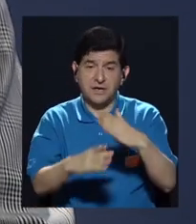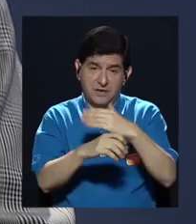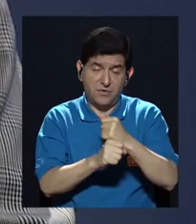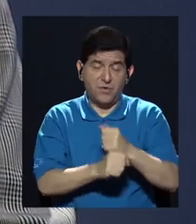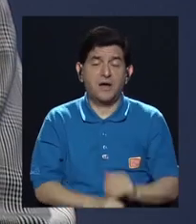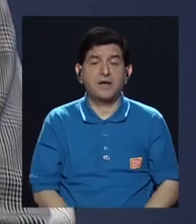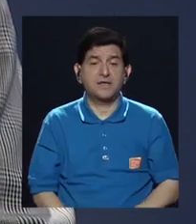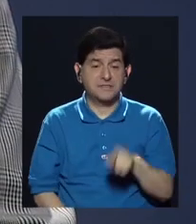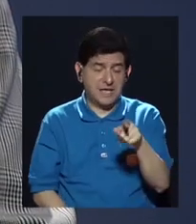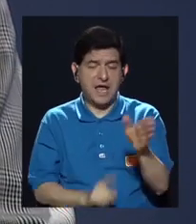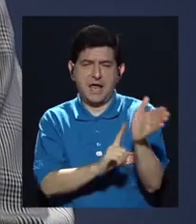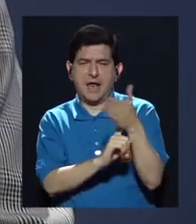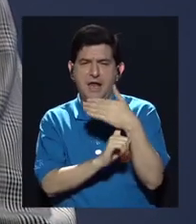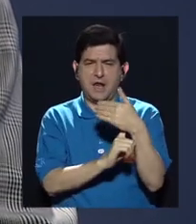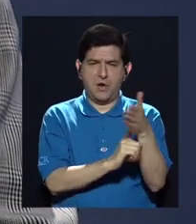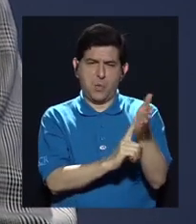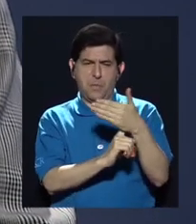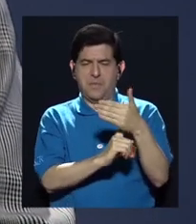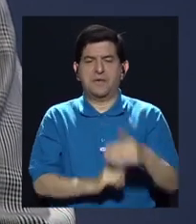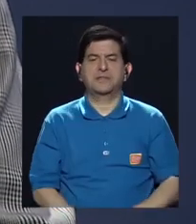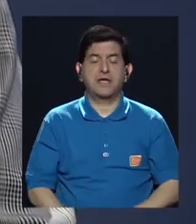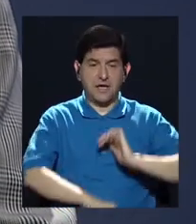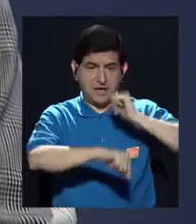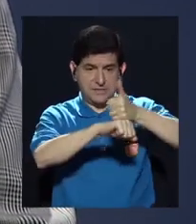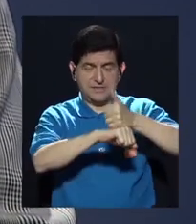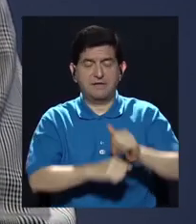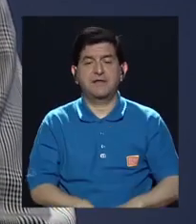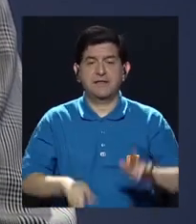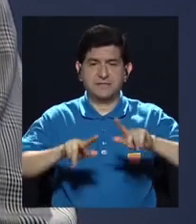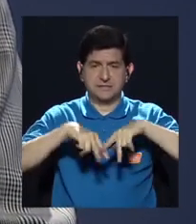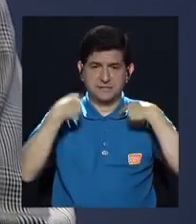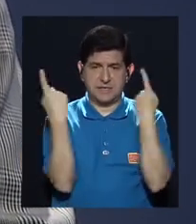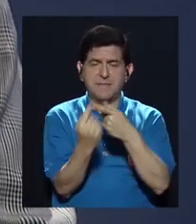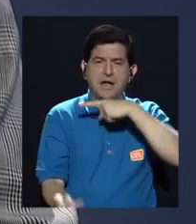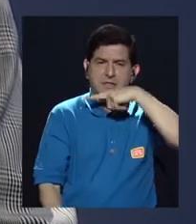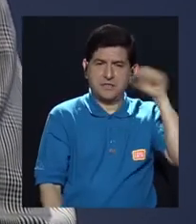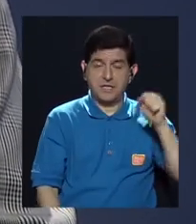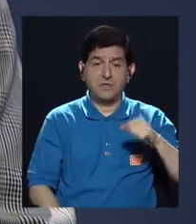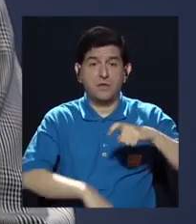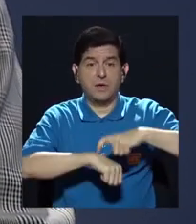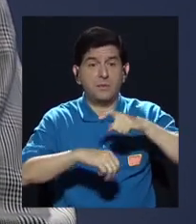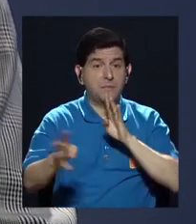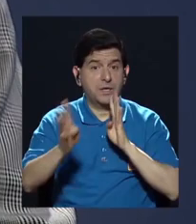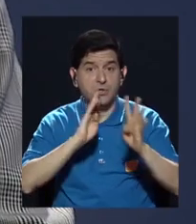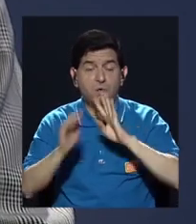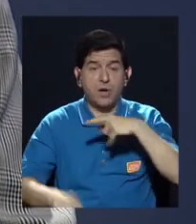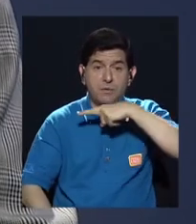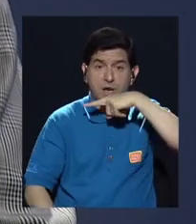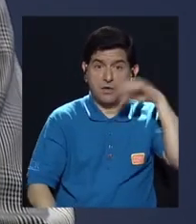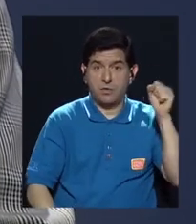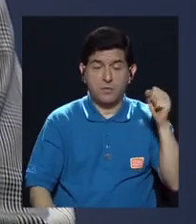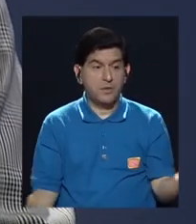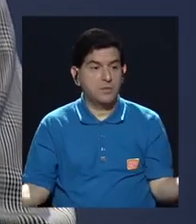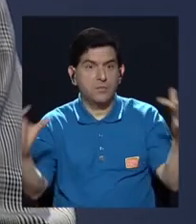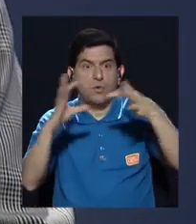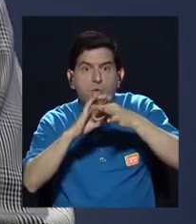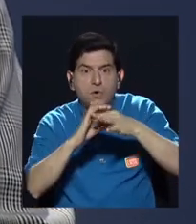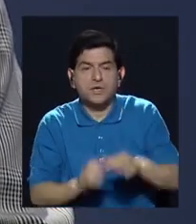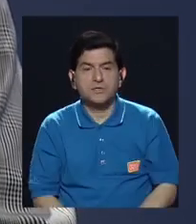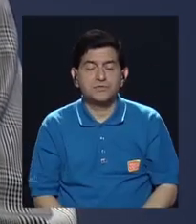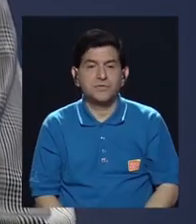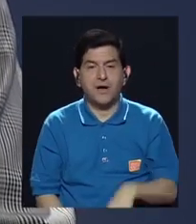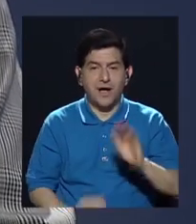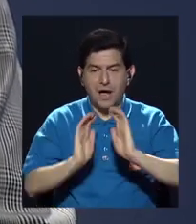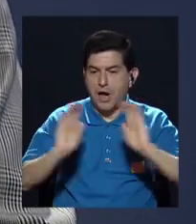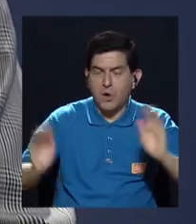lo hace su bandera, crea el Partido Comunista, cuando hablar de comunismo era, se asociaba con